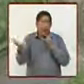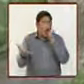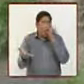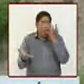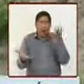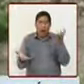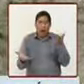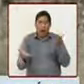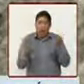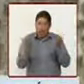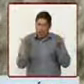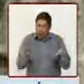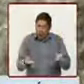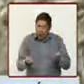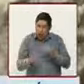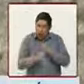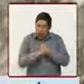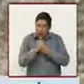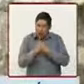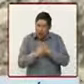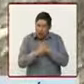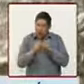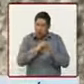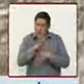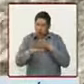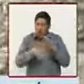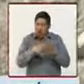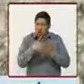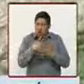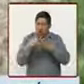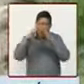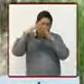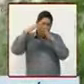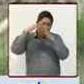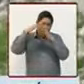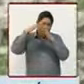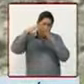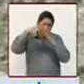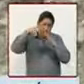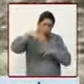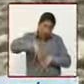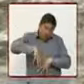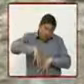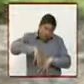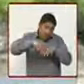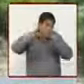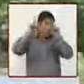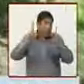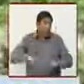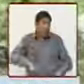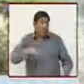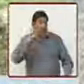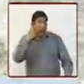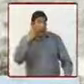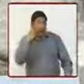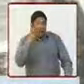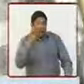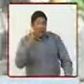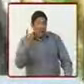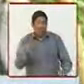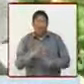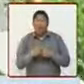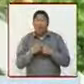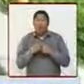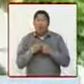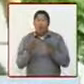el riesgo de que todas estas casetas se desmoronen junto al cerro? Simplemente usted observe